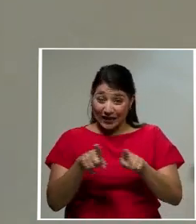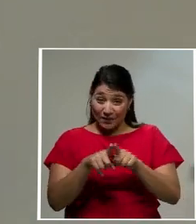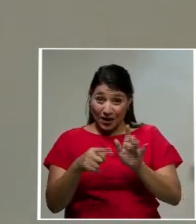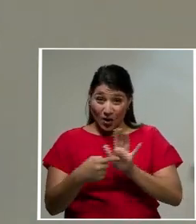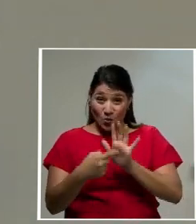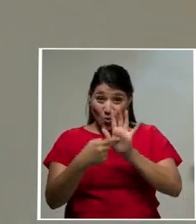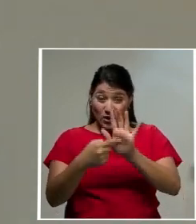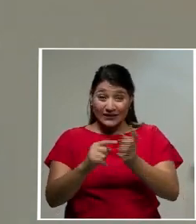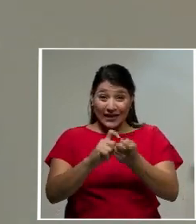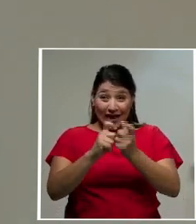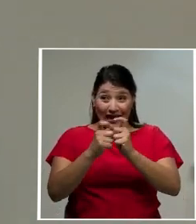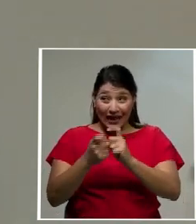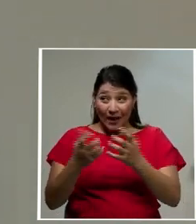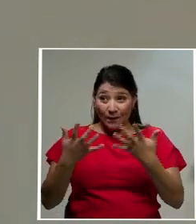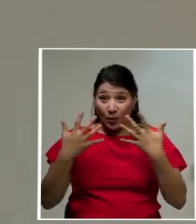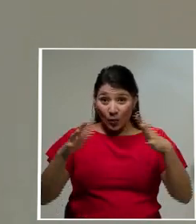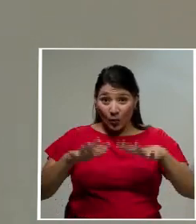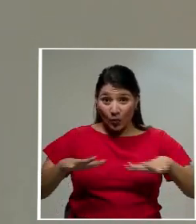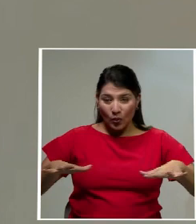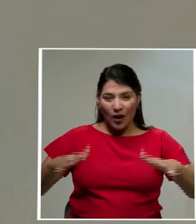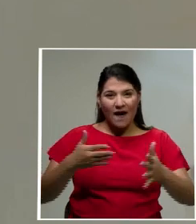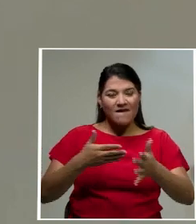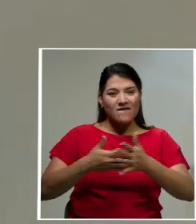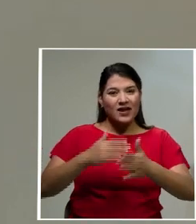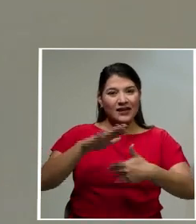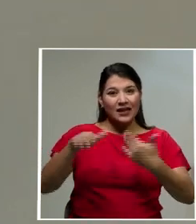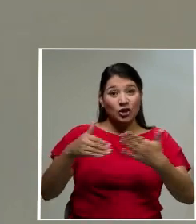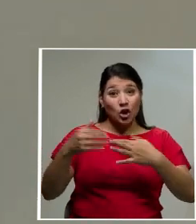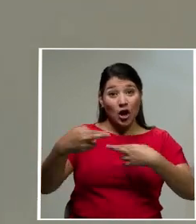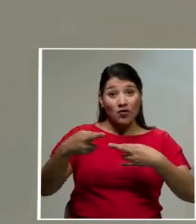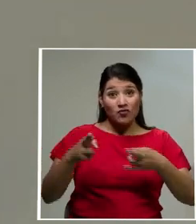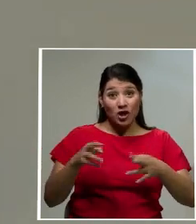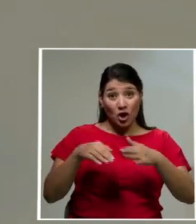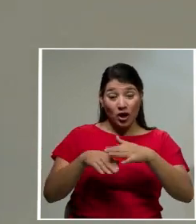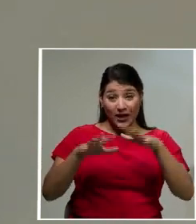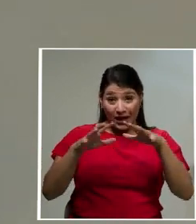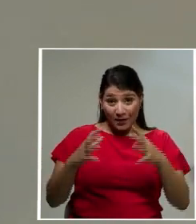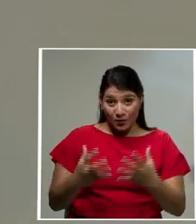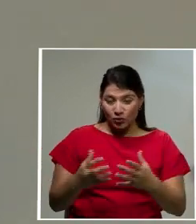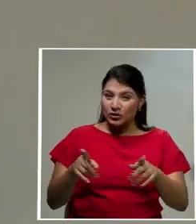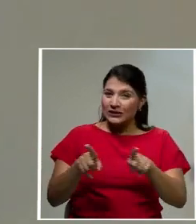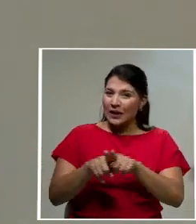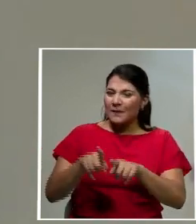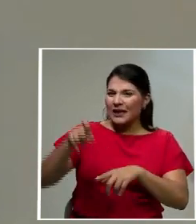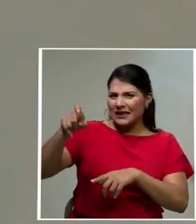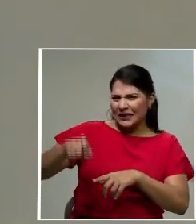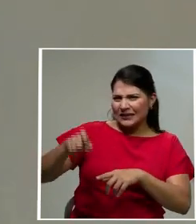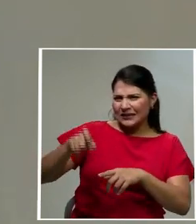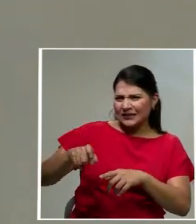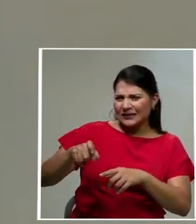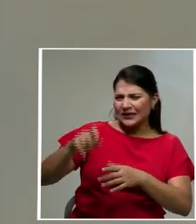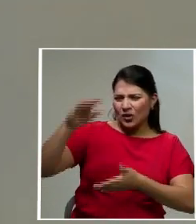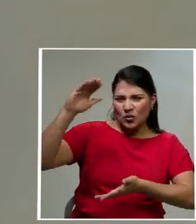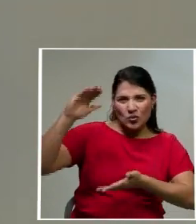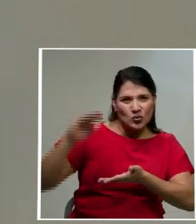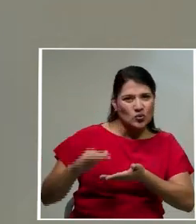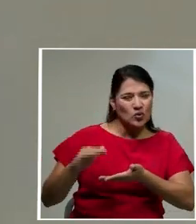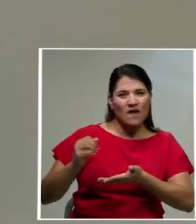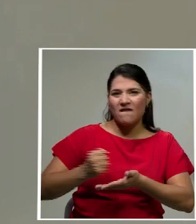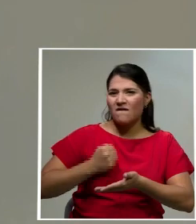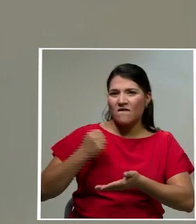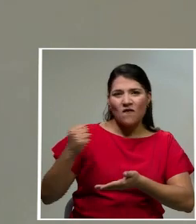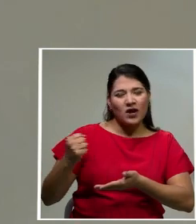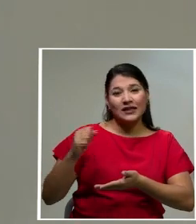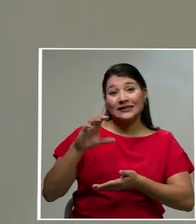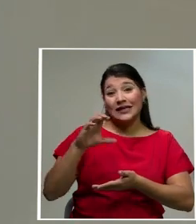está afectando a todas las regiones de nuestro planeta. Y por último, explica que se requerirá una reducción fuerte, rápida y sostenida de CO2 y